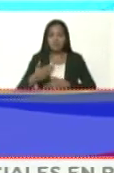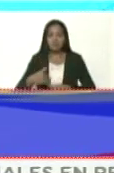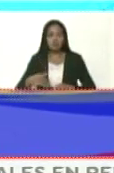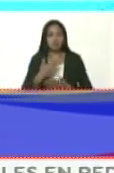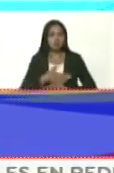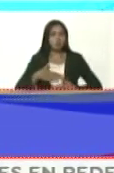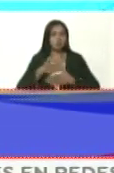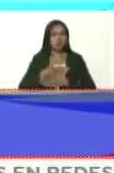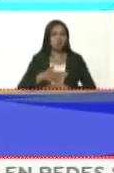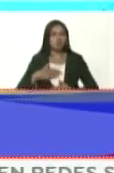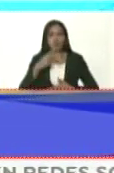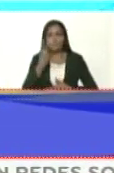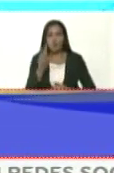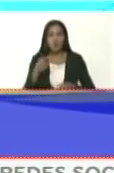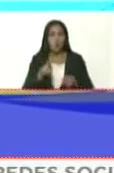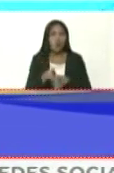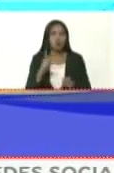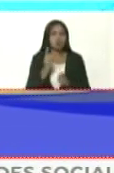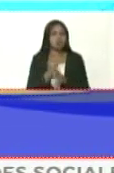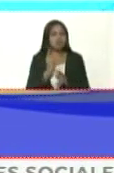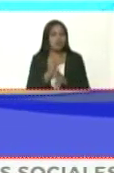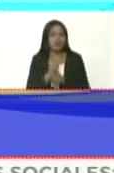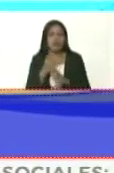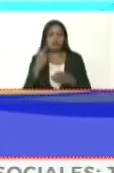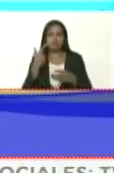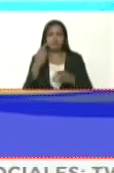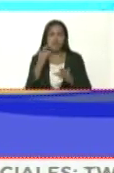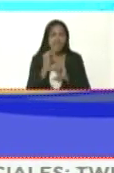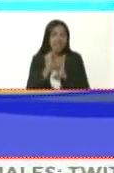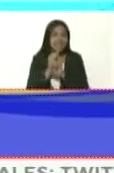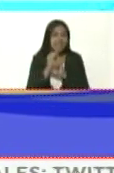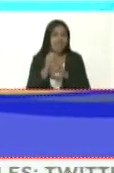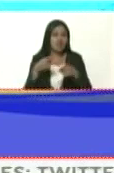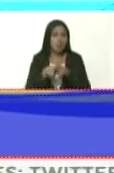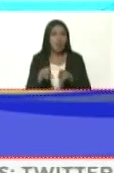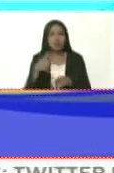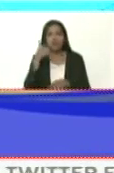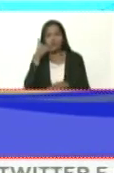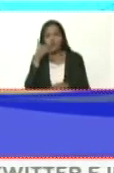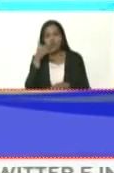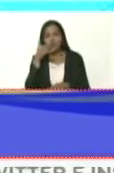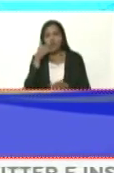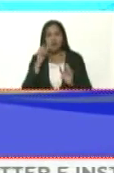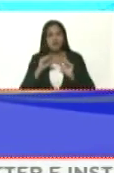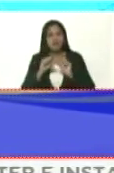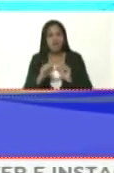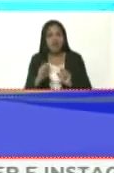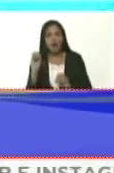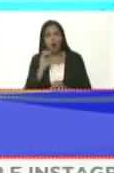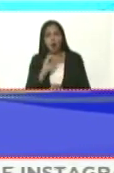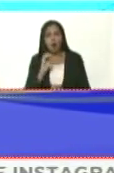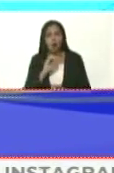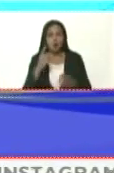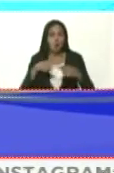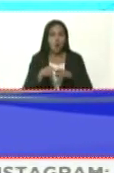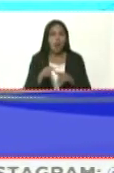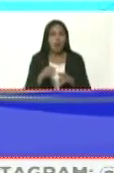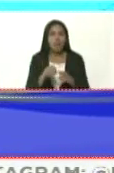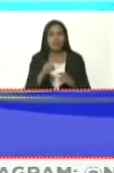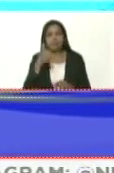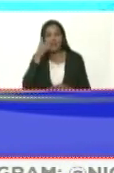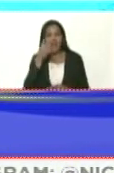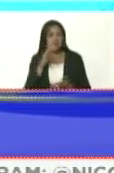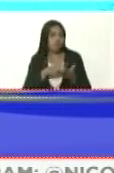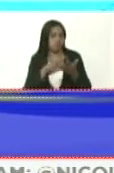de calidad de voz, datos, tanto en telefonía todo lo que es telefonía fija como móvil.